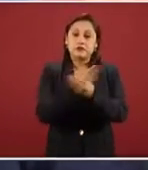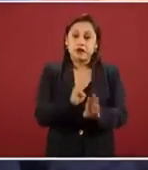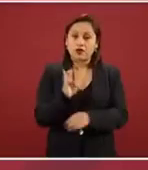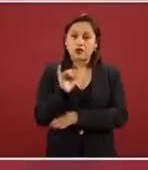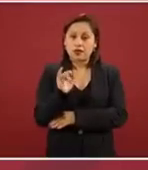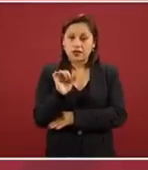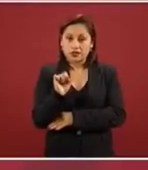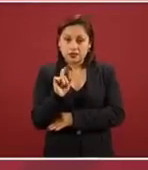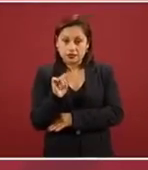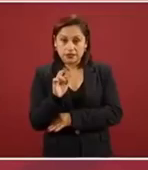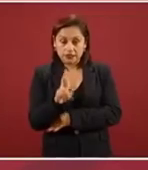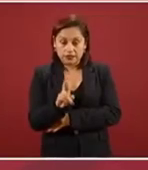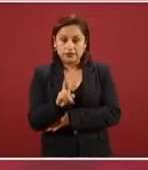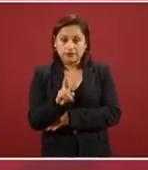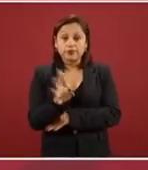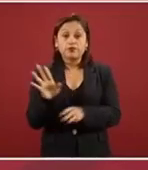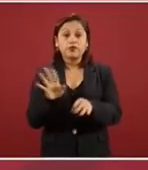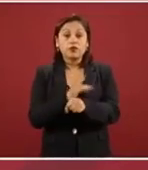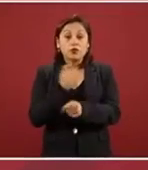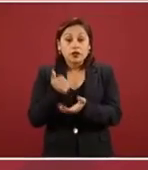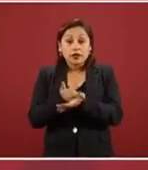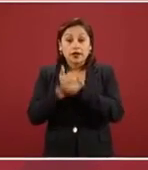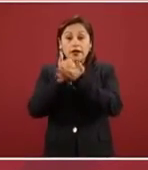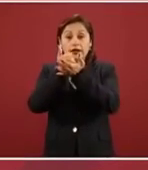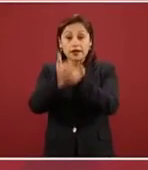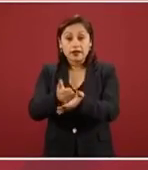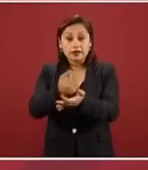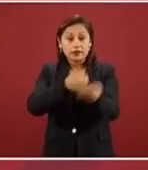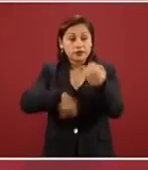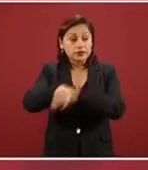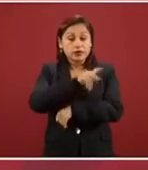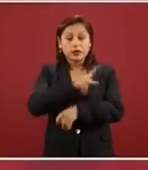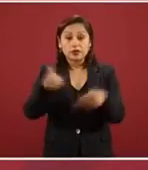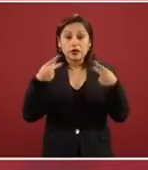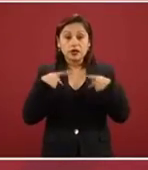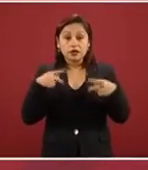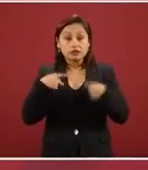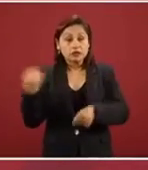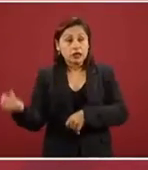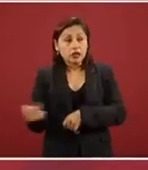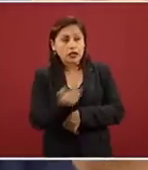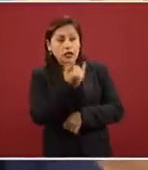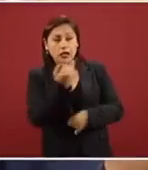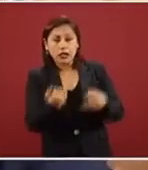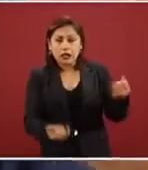Acercarle este servicio a la gente. Entonces, esto